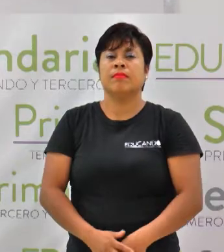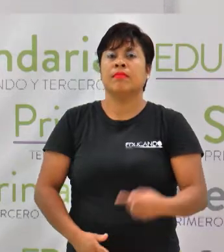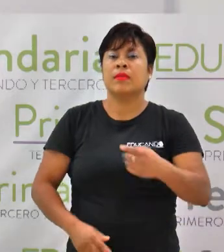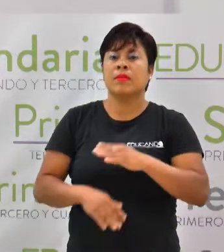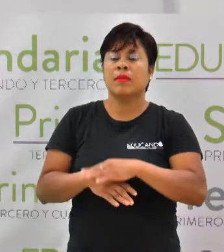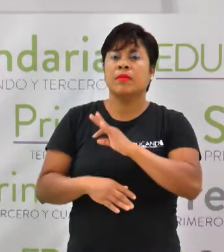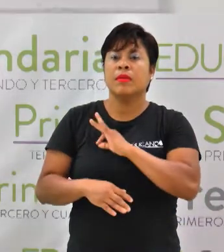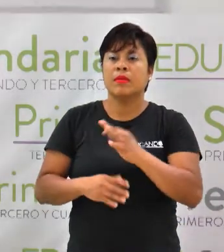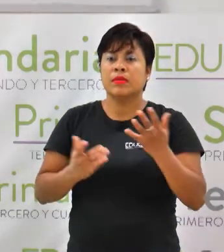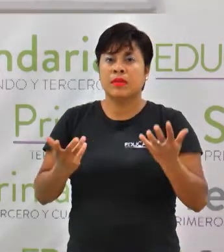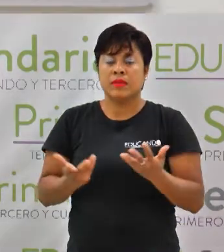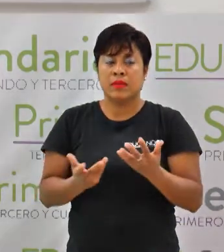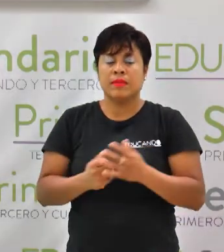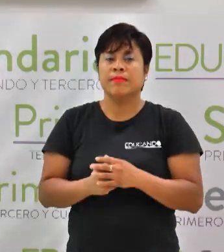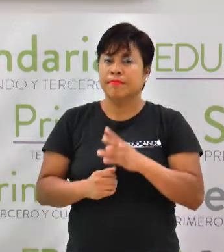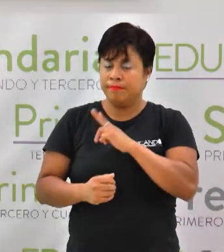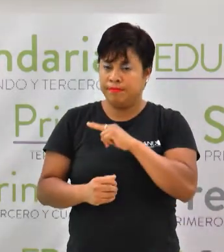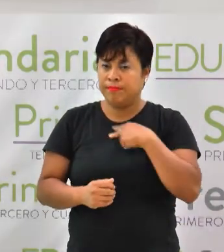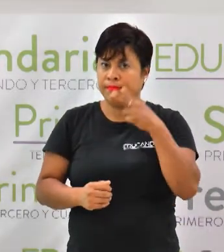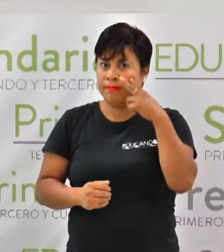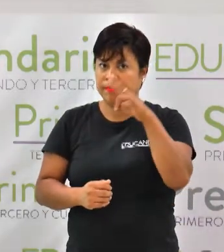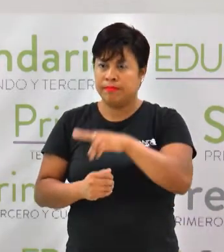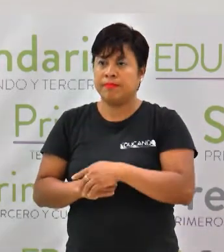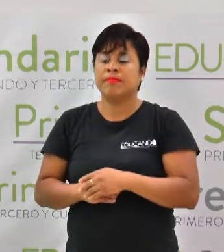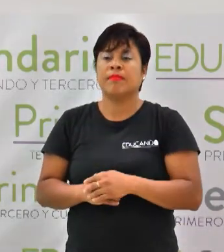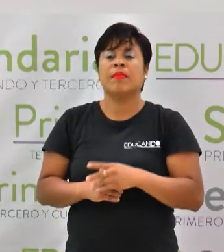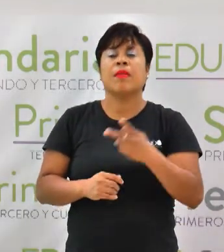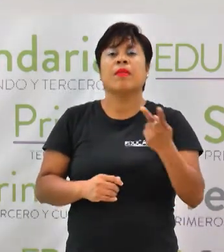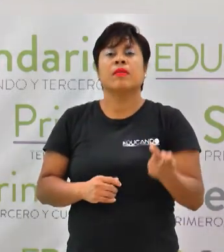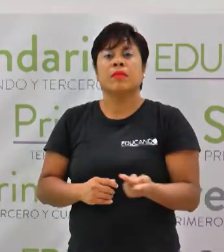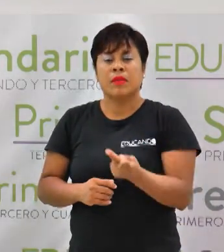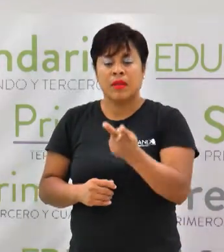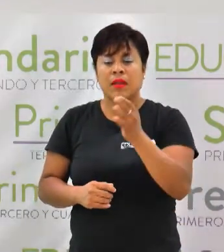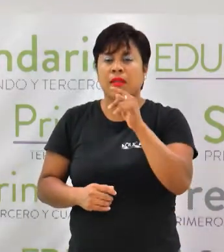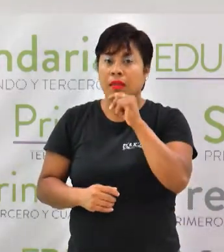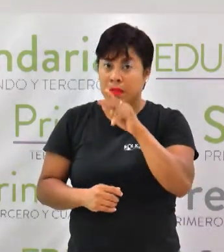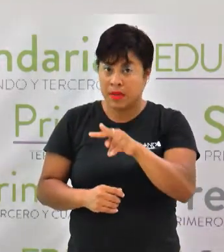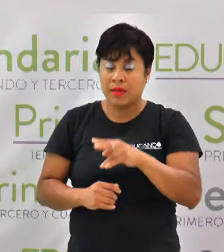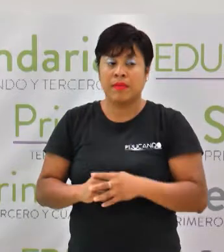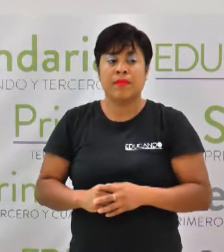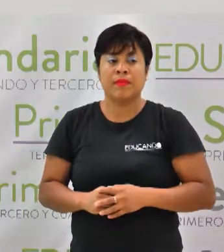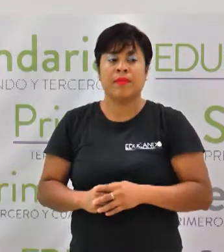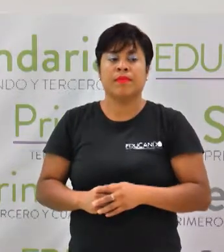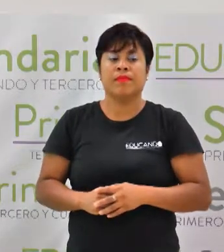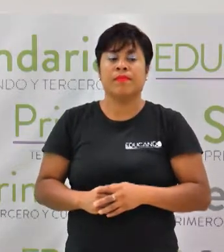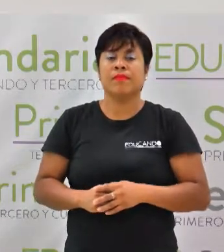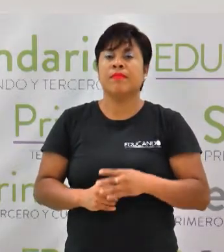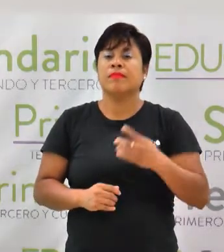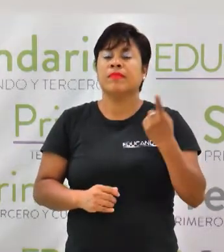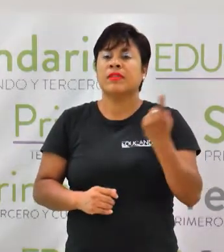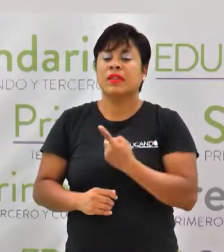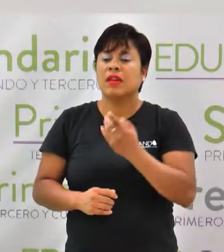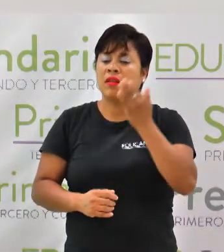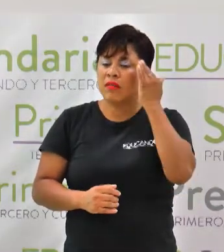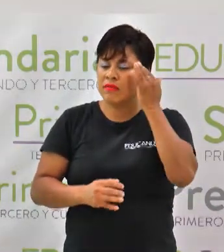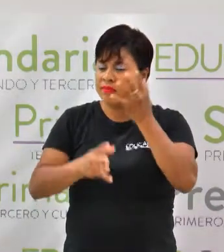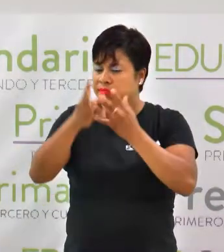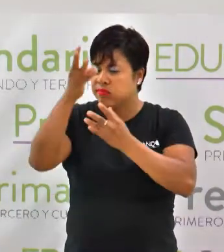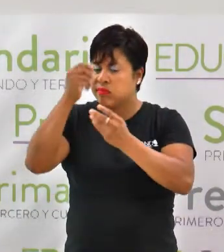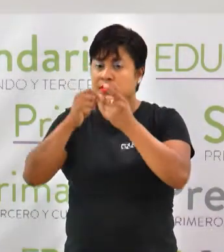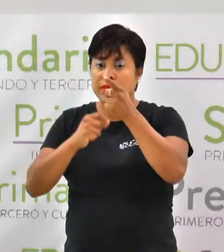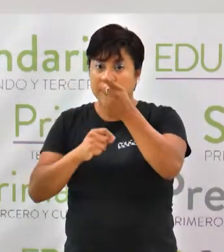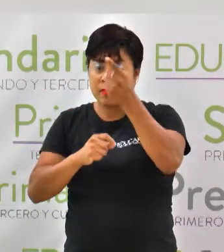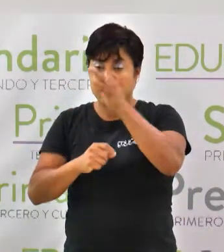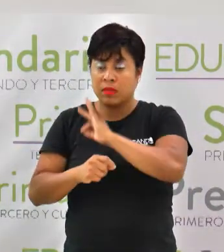¿Qué más podemos? Bien, vamos a ver, vamos a preguntarnos también, ¿qué conocimientos